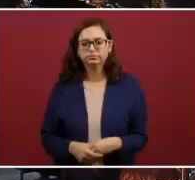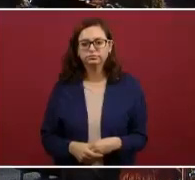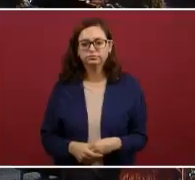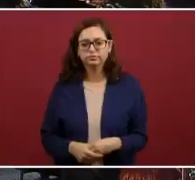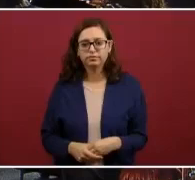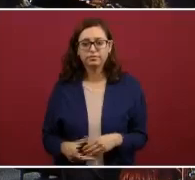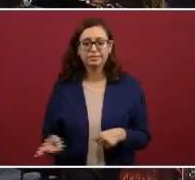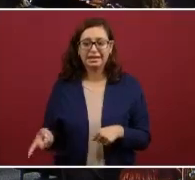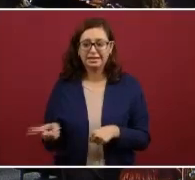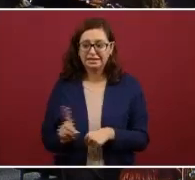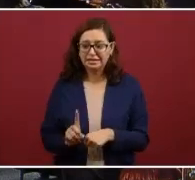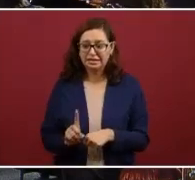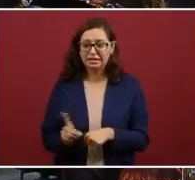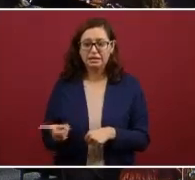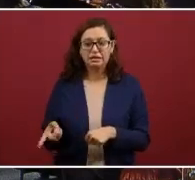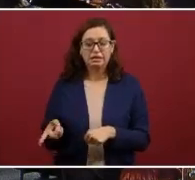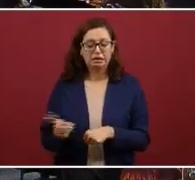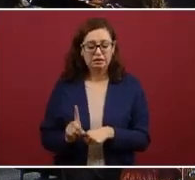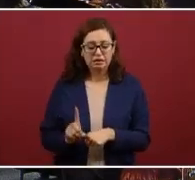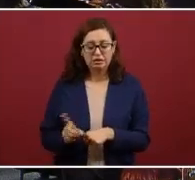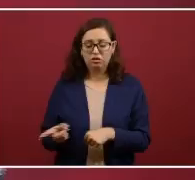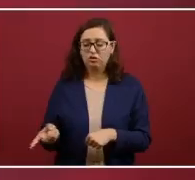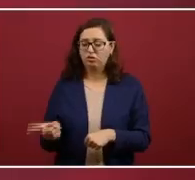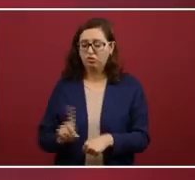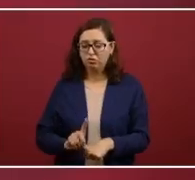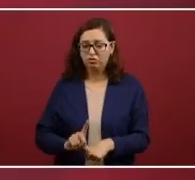Todos los días tengo que ver